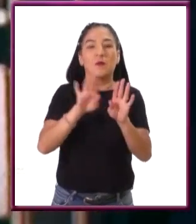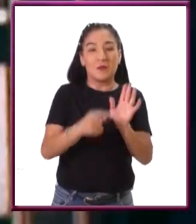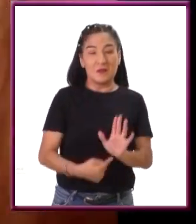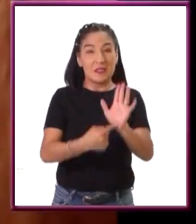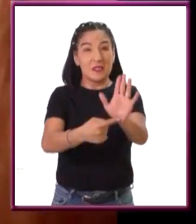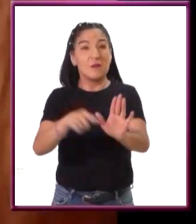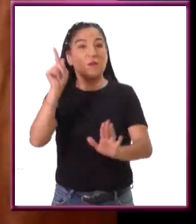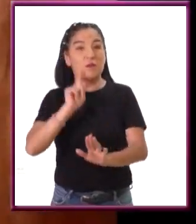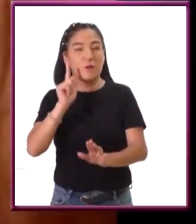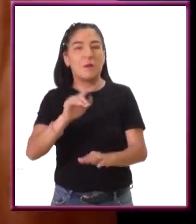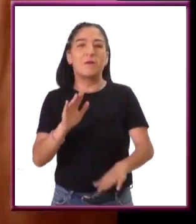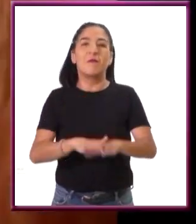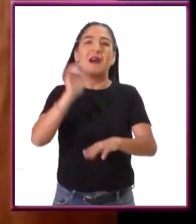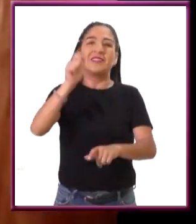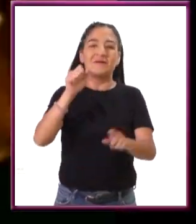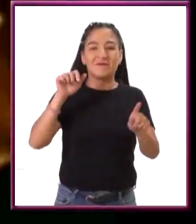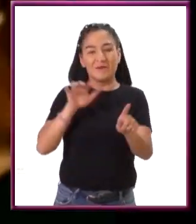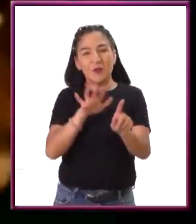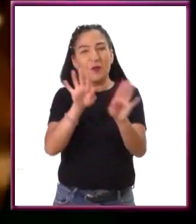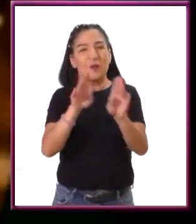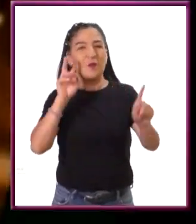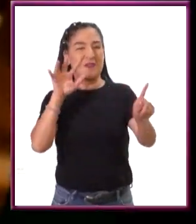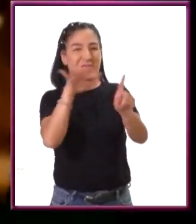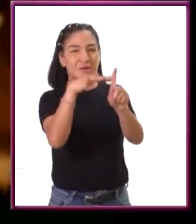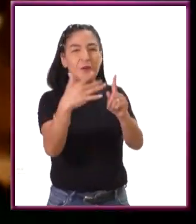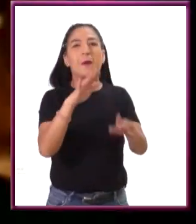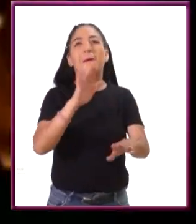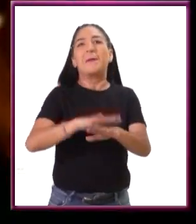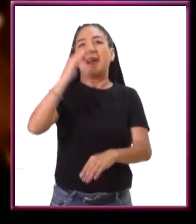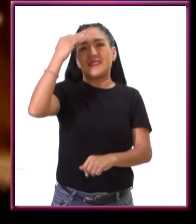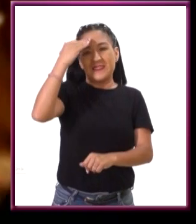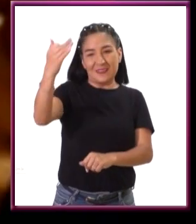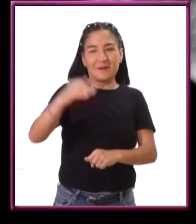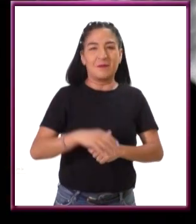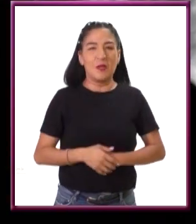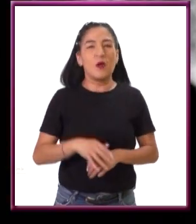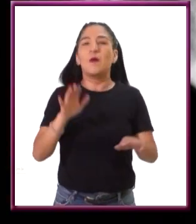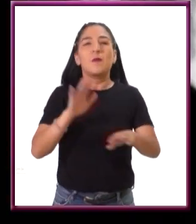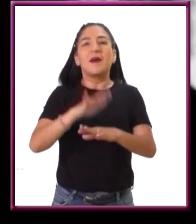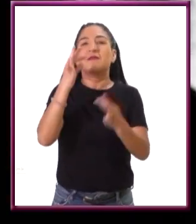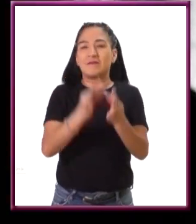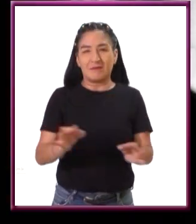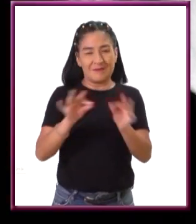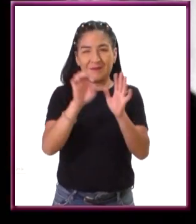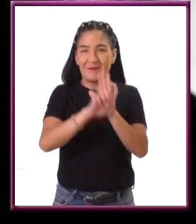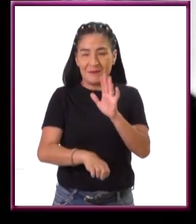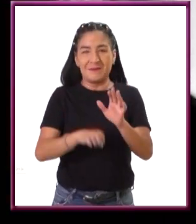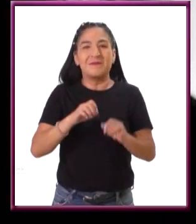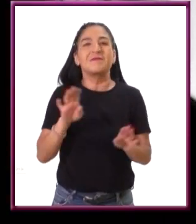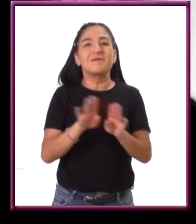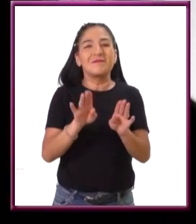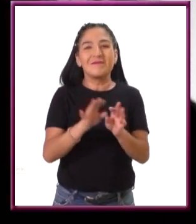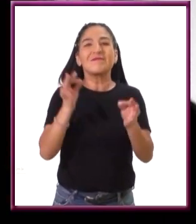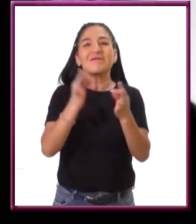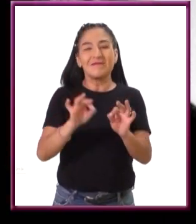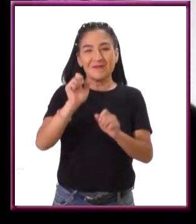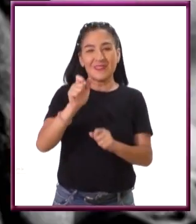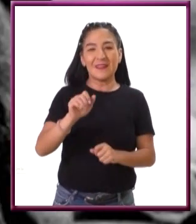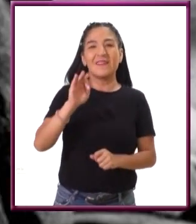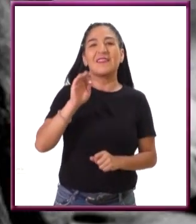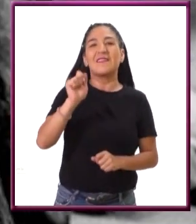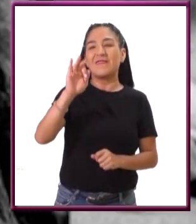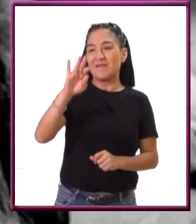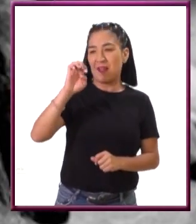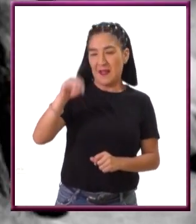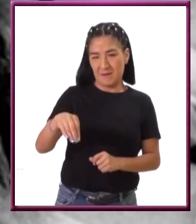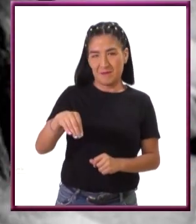de estándares femeninos tuviera más alcance e impacto que nunca. Se consolidan, por ejemplo, los estereotipos de la